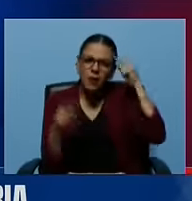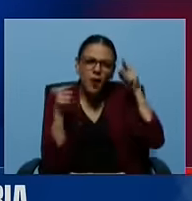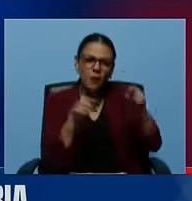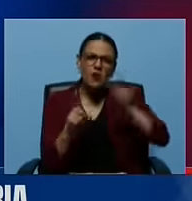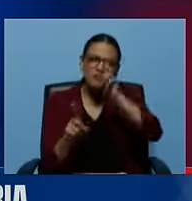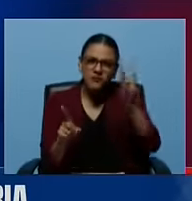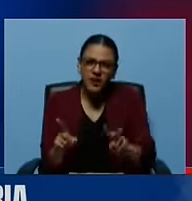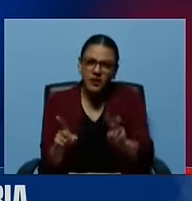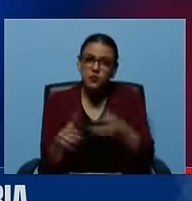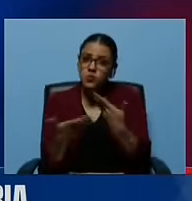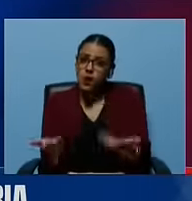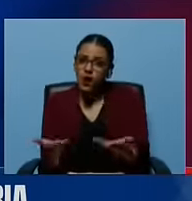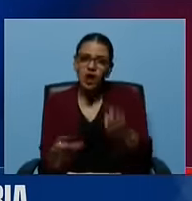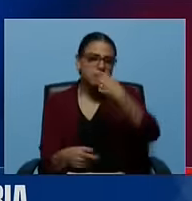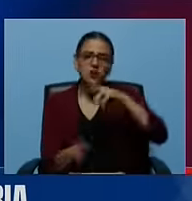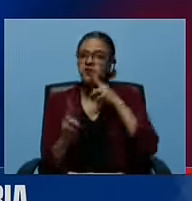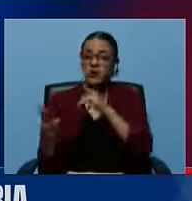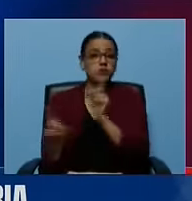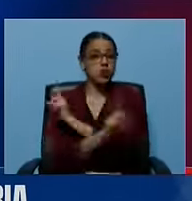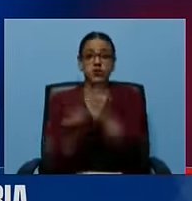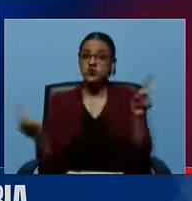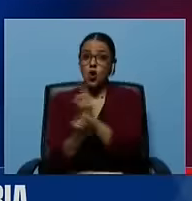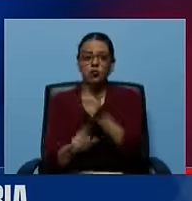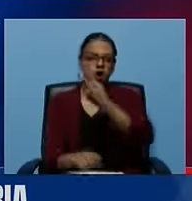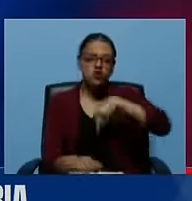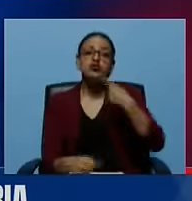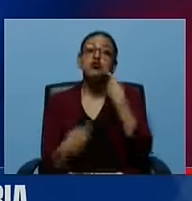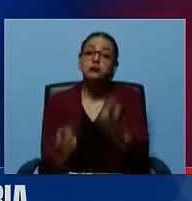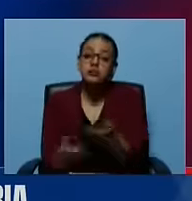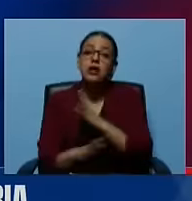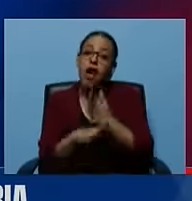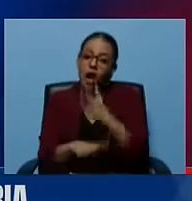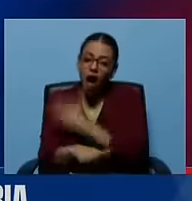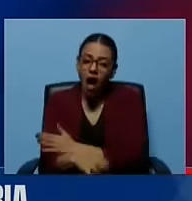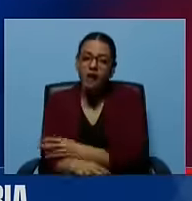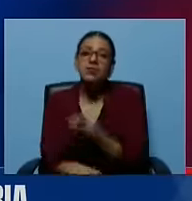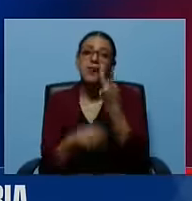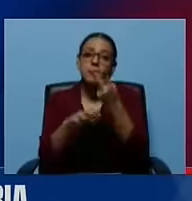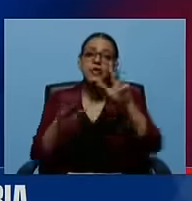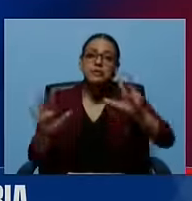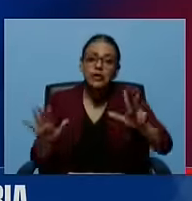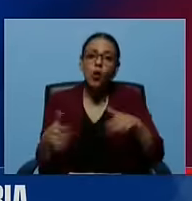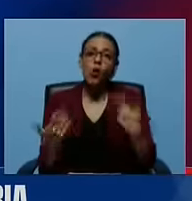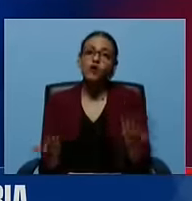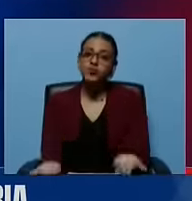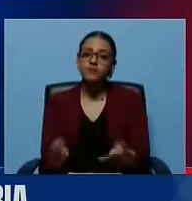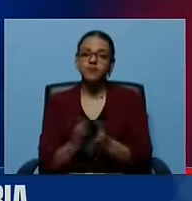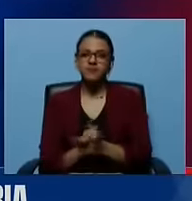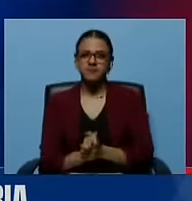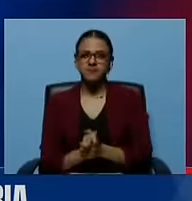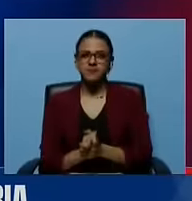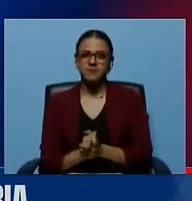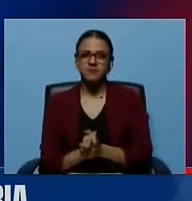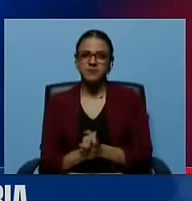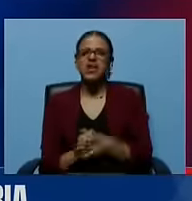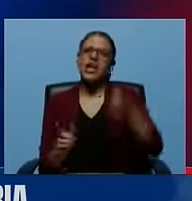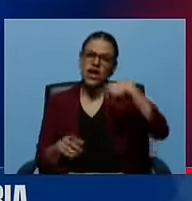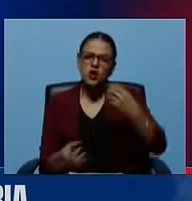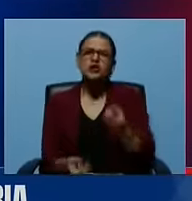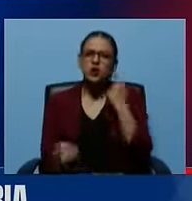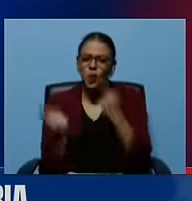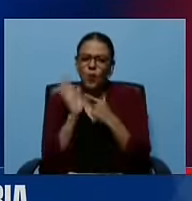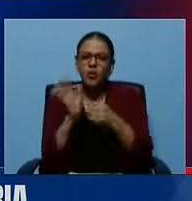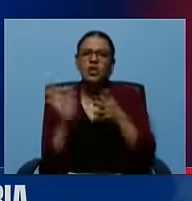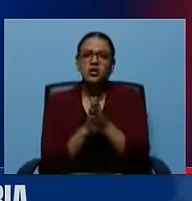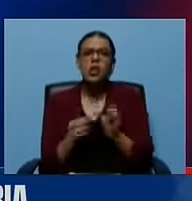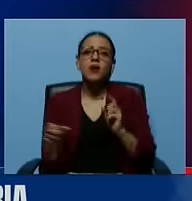Venezuela? Ya lo dijimos antes del 28 y se comprobó con la violencia